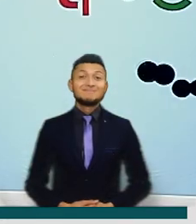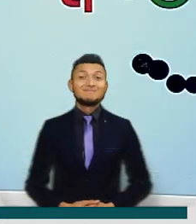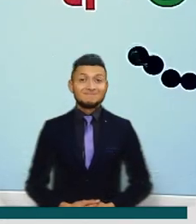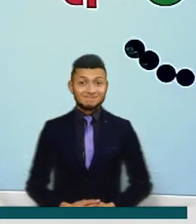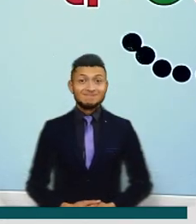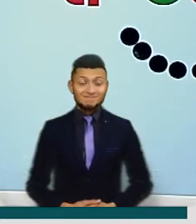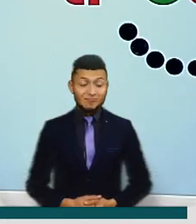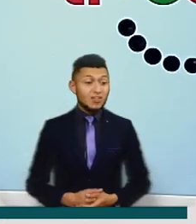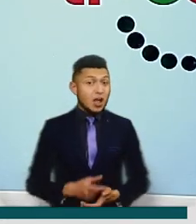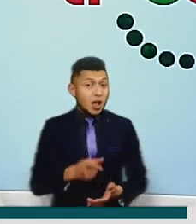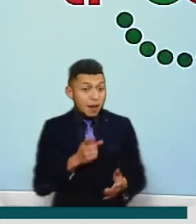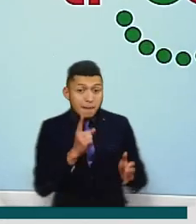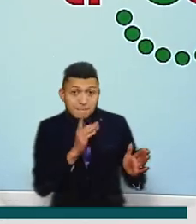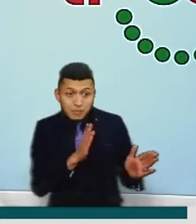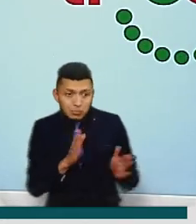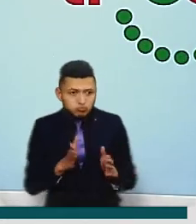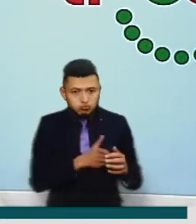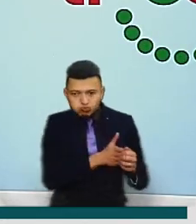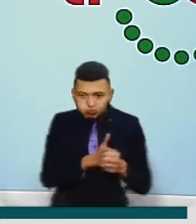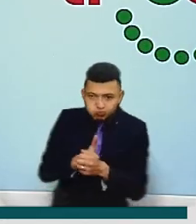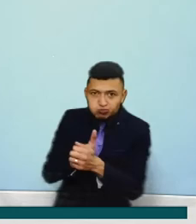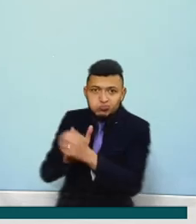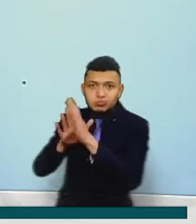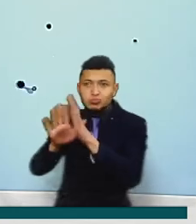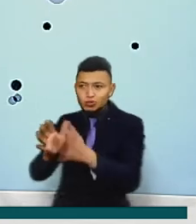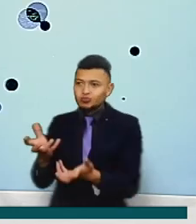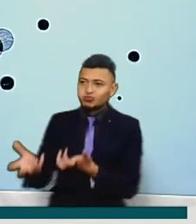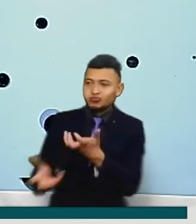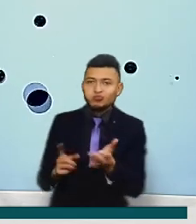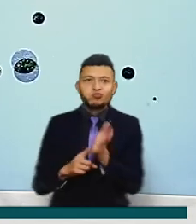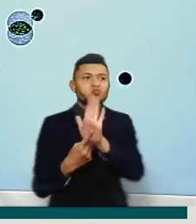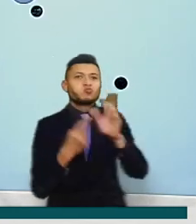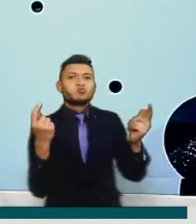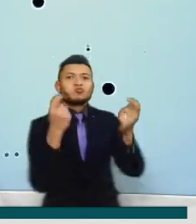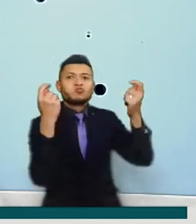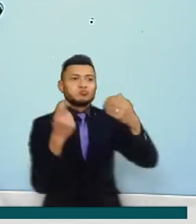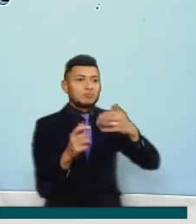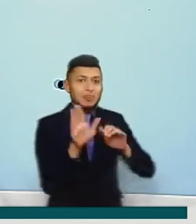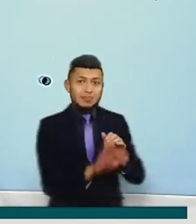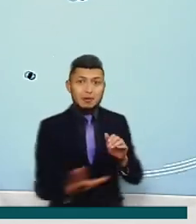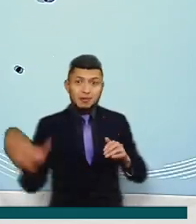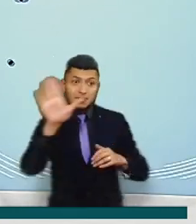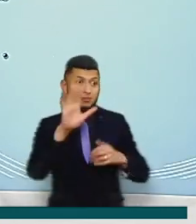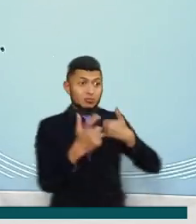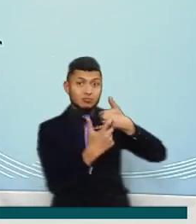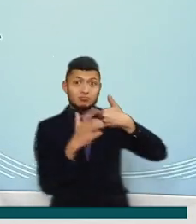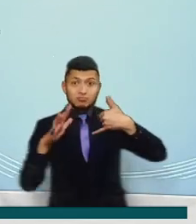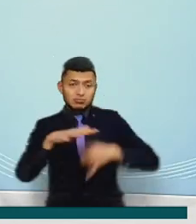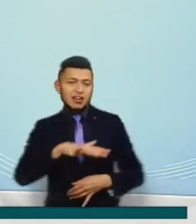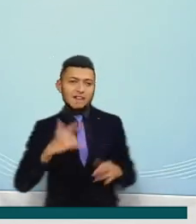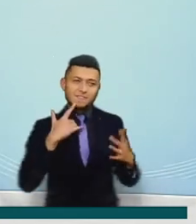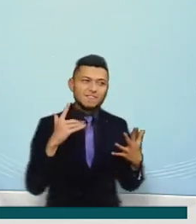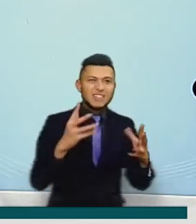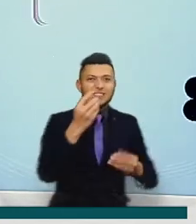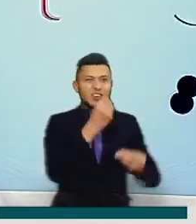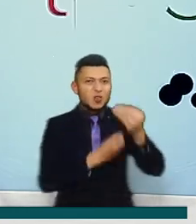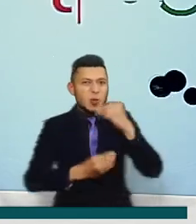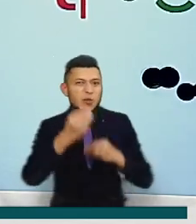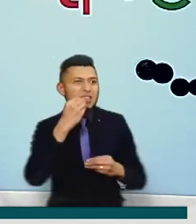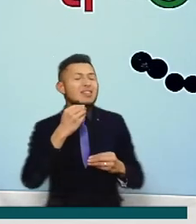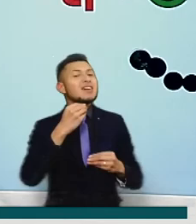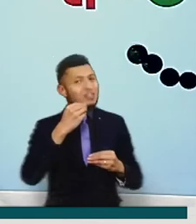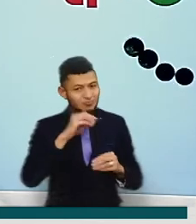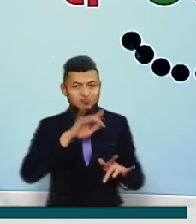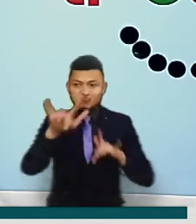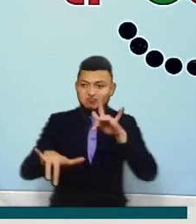La ruta gastronómica es la nueva alternativa sostenible que impulsan las entidades territoriales del departamento con actividades como festivales de